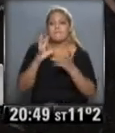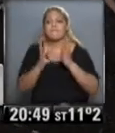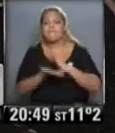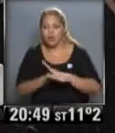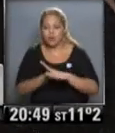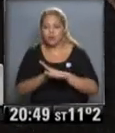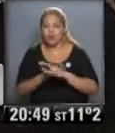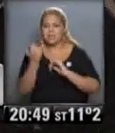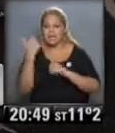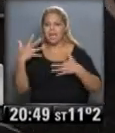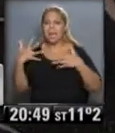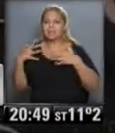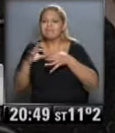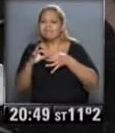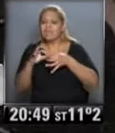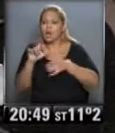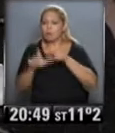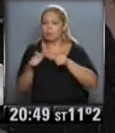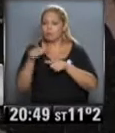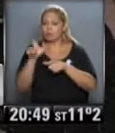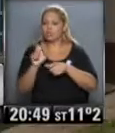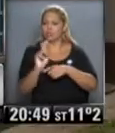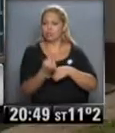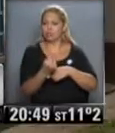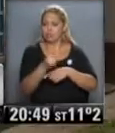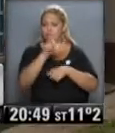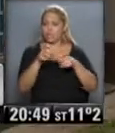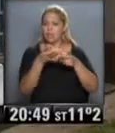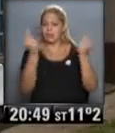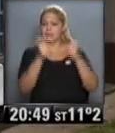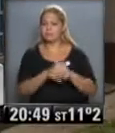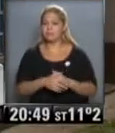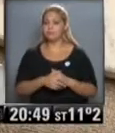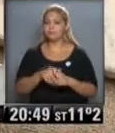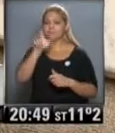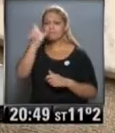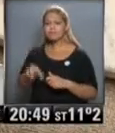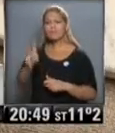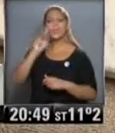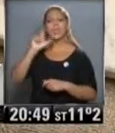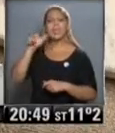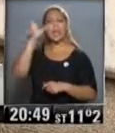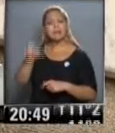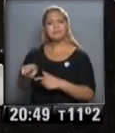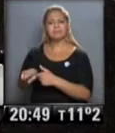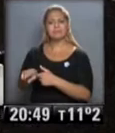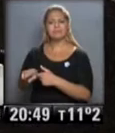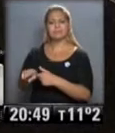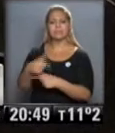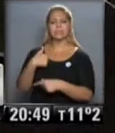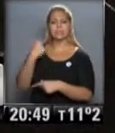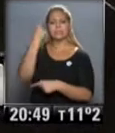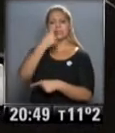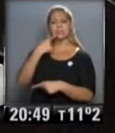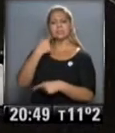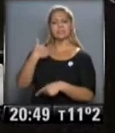De algún modo tenemos una ligación más fuerte con quienes fueron asesinados y desaparecidos, ¿no? Él ha sido una de las caras